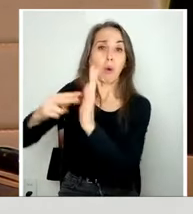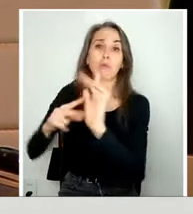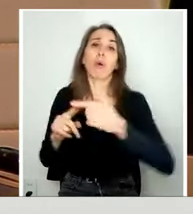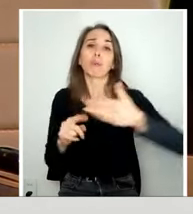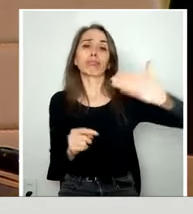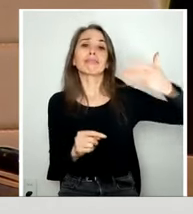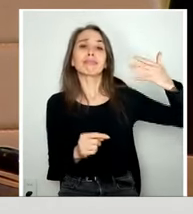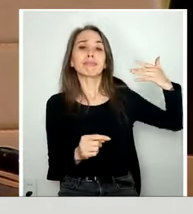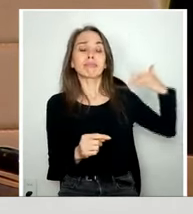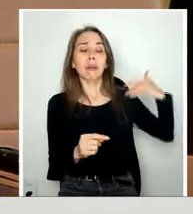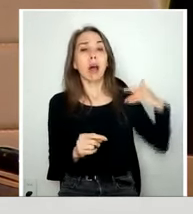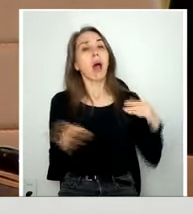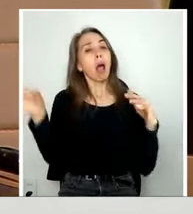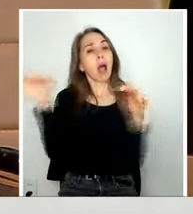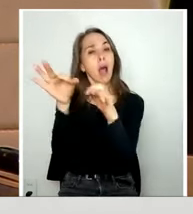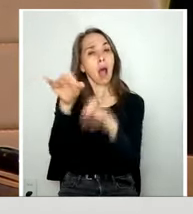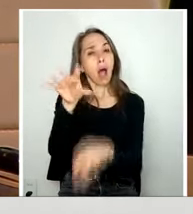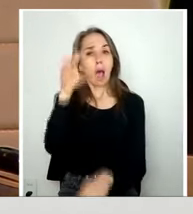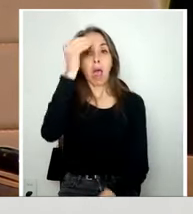poder